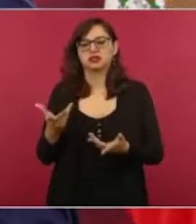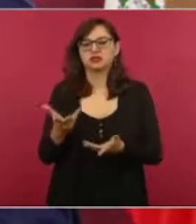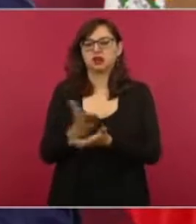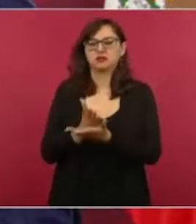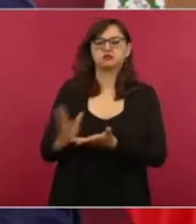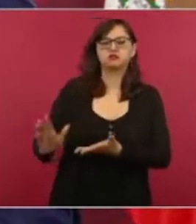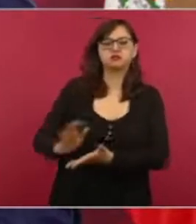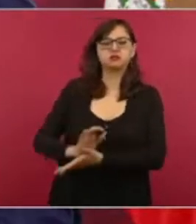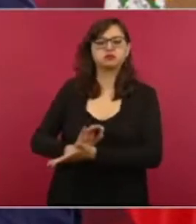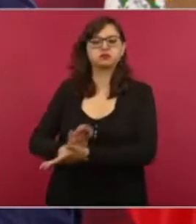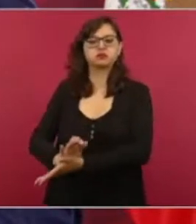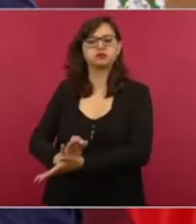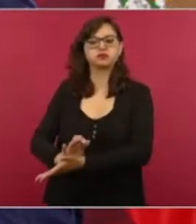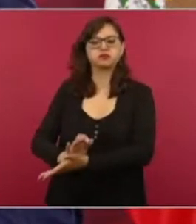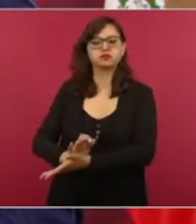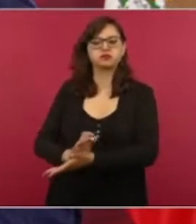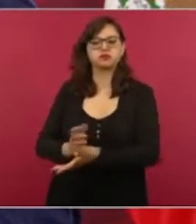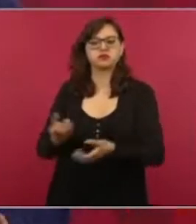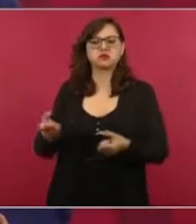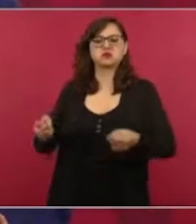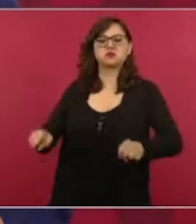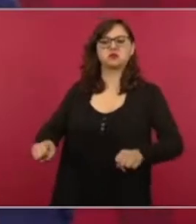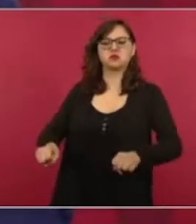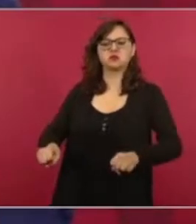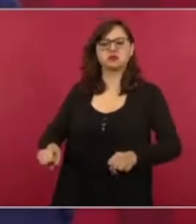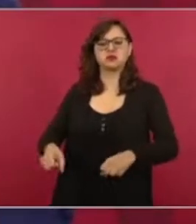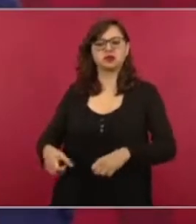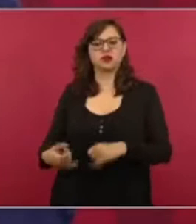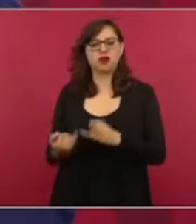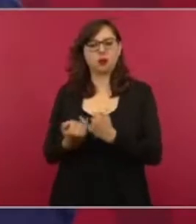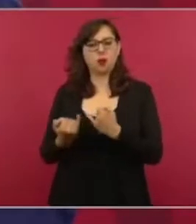exclusión y del autoritarismo.